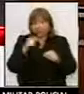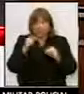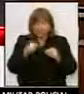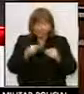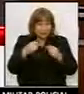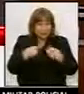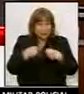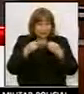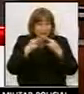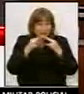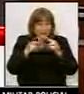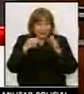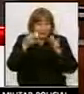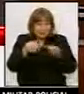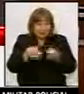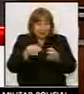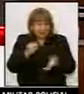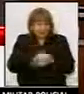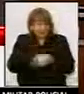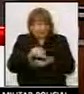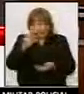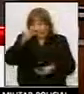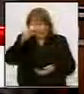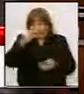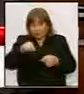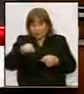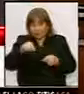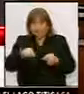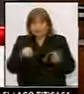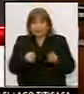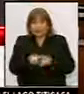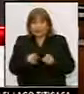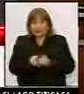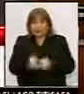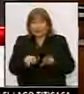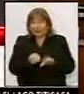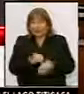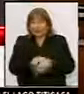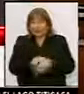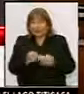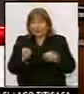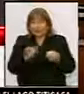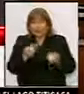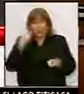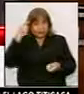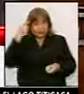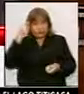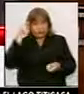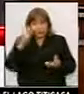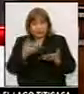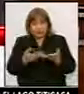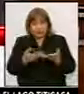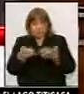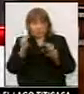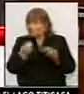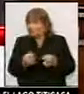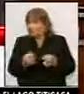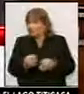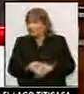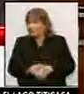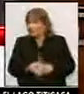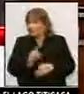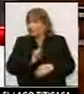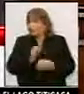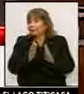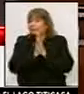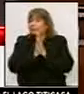tener resultados eficaces, para que el país vea que aquí también se hace control político adecuado, yo